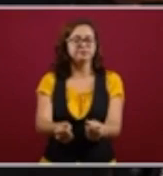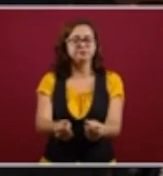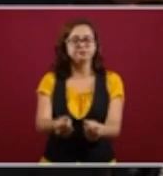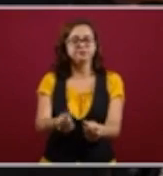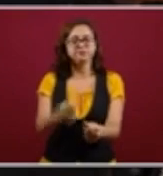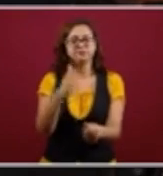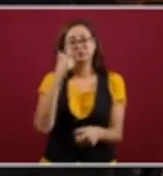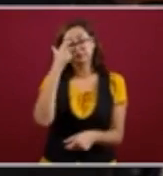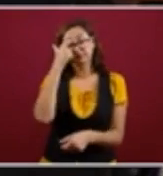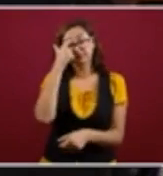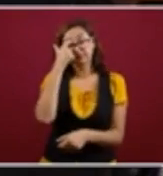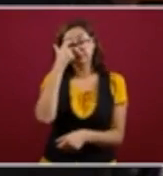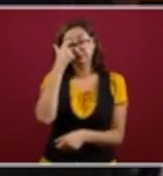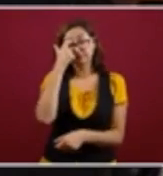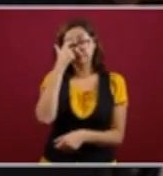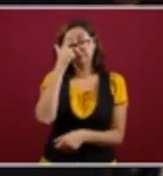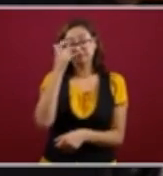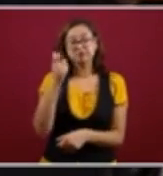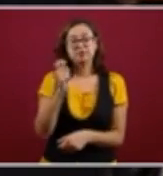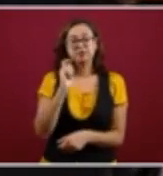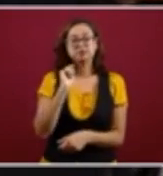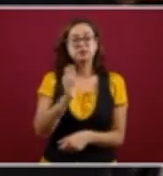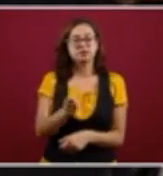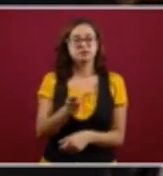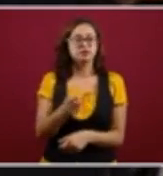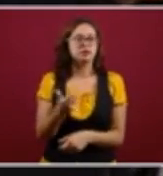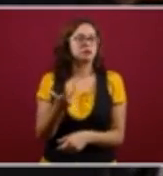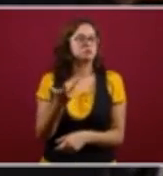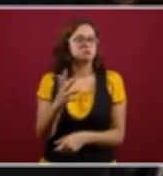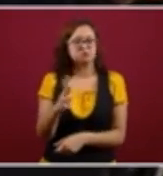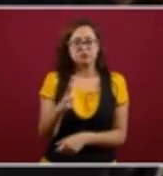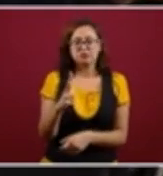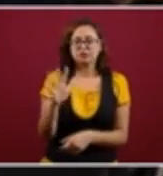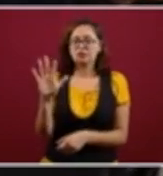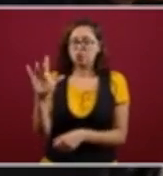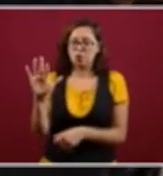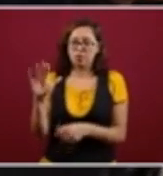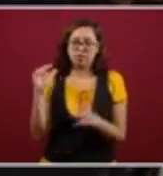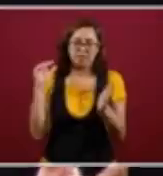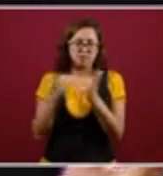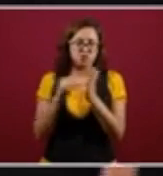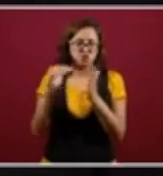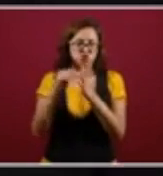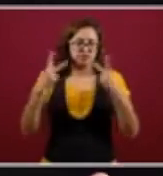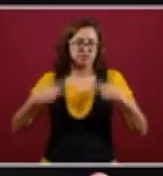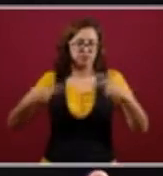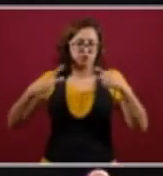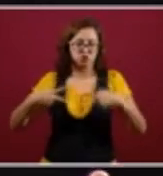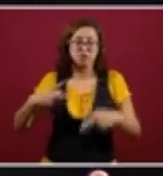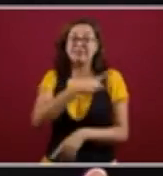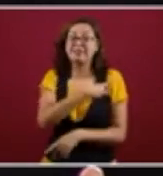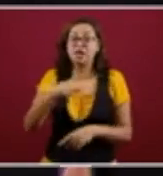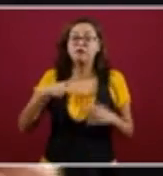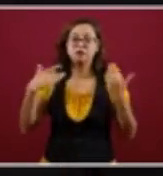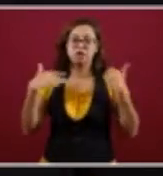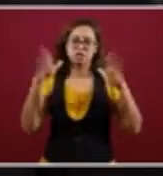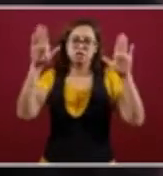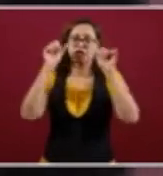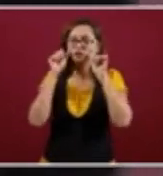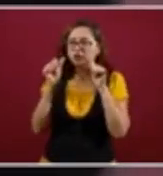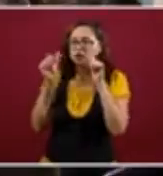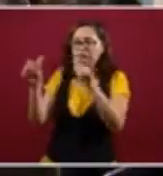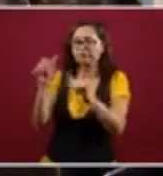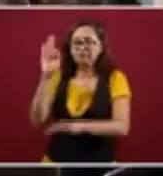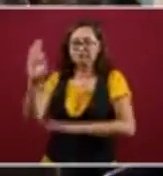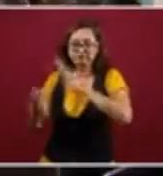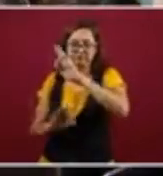Estamos hablando para atender a cerca de 50 millones de personas. Entonces, el